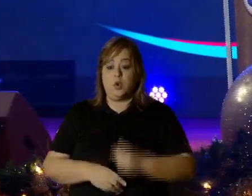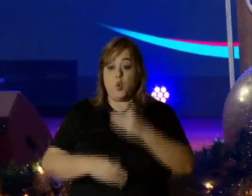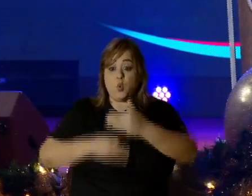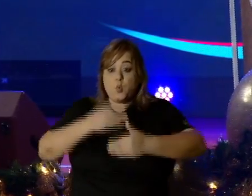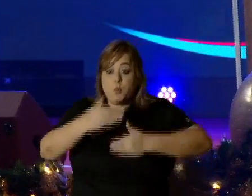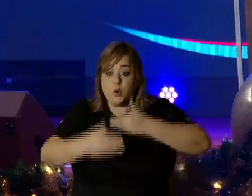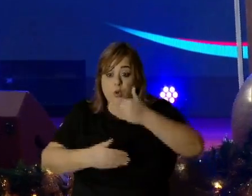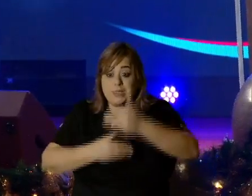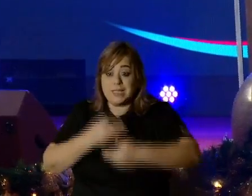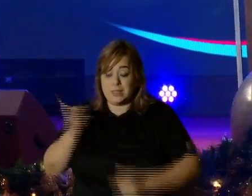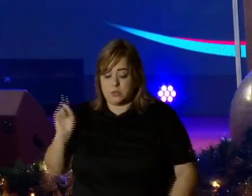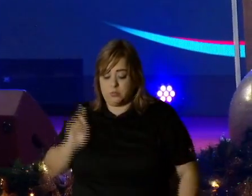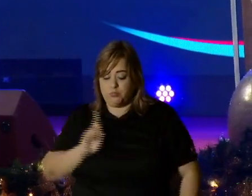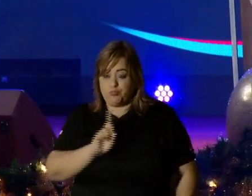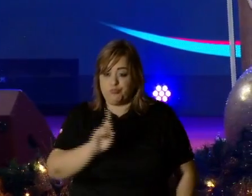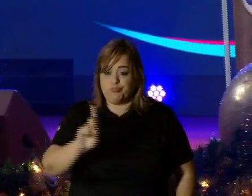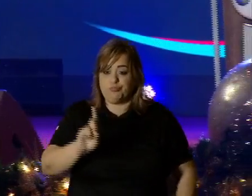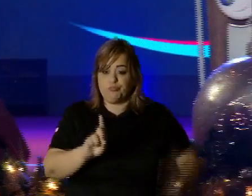las aguas.